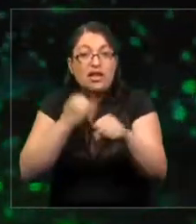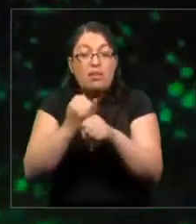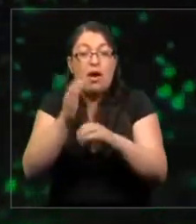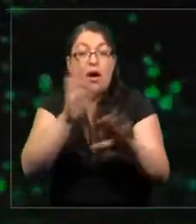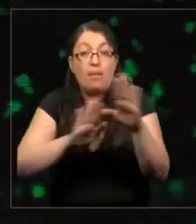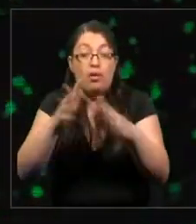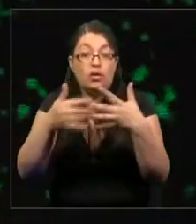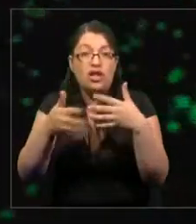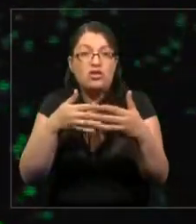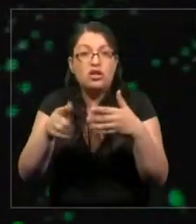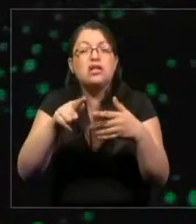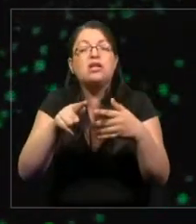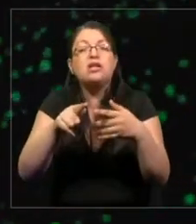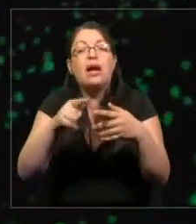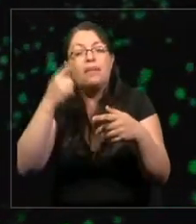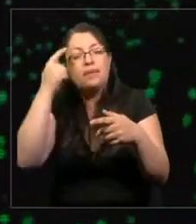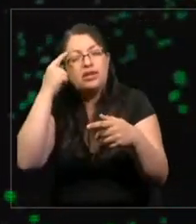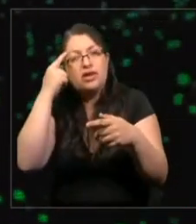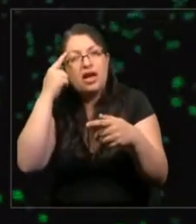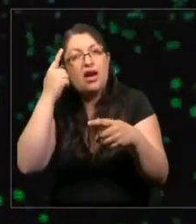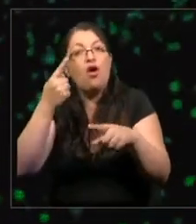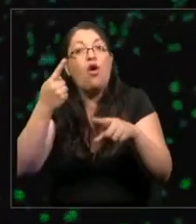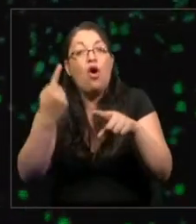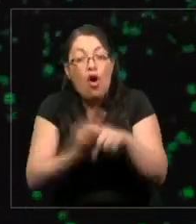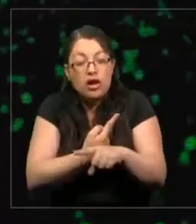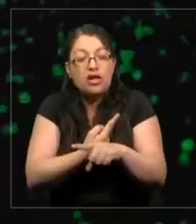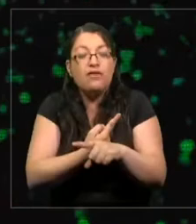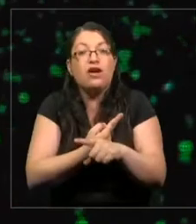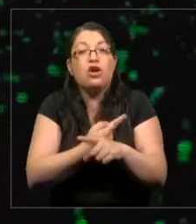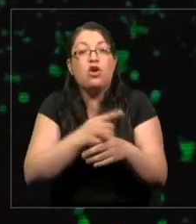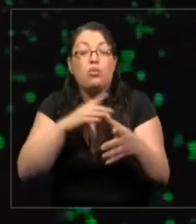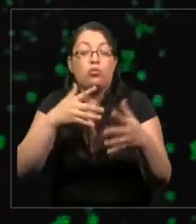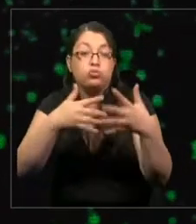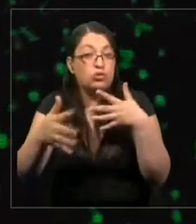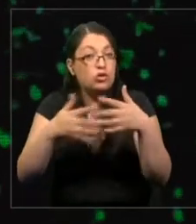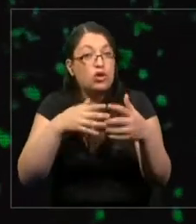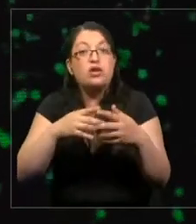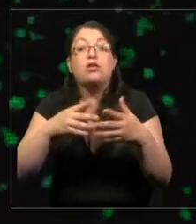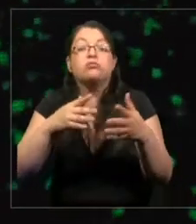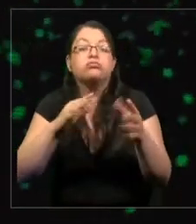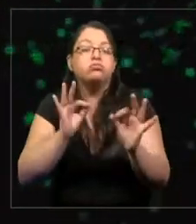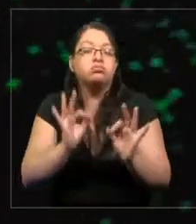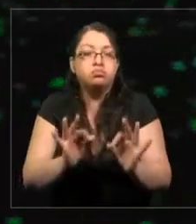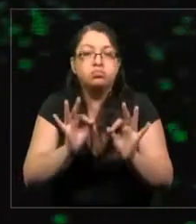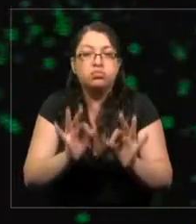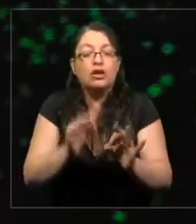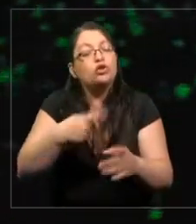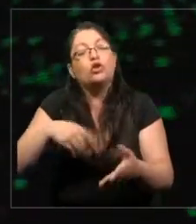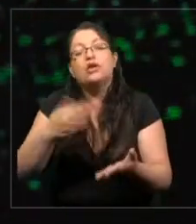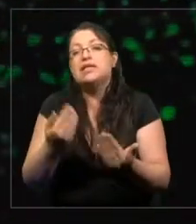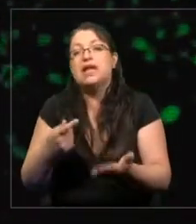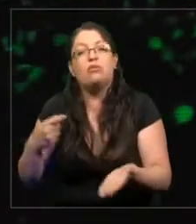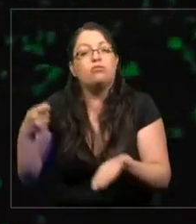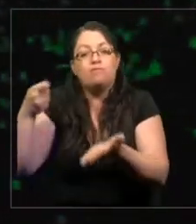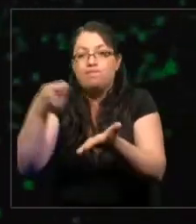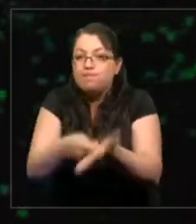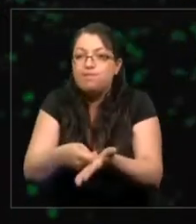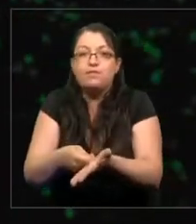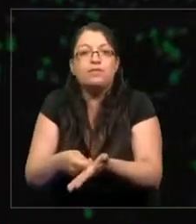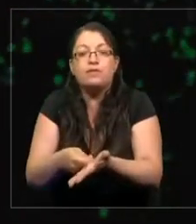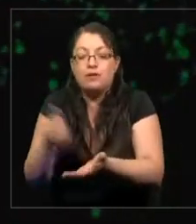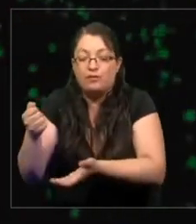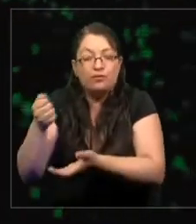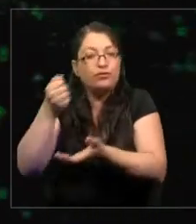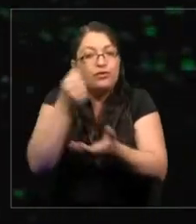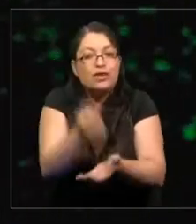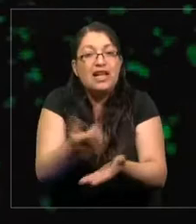la restauración ecológica como el gran objetivo de nuestro planeta tenemos que invertir en recuperar y traer de vuelta